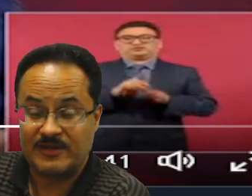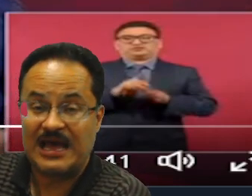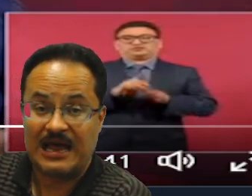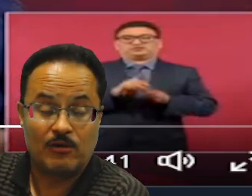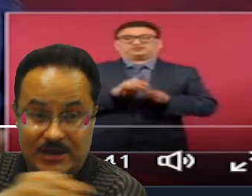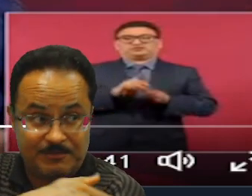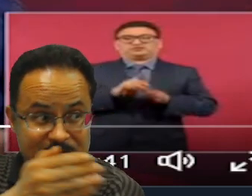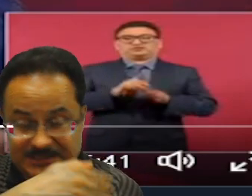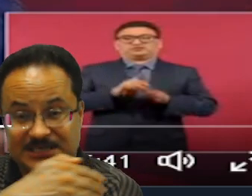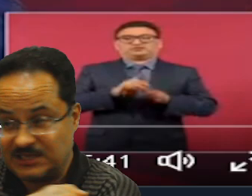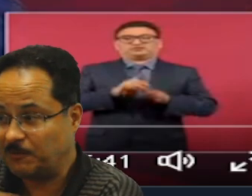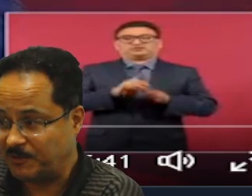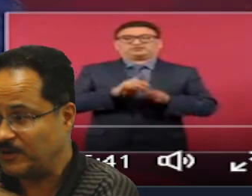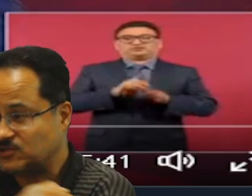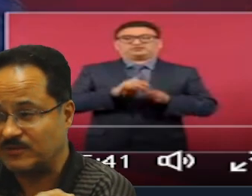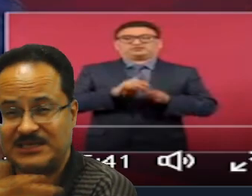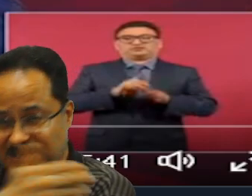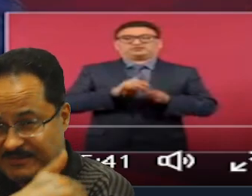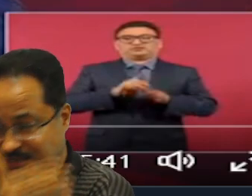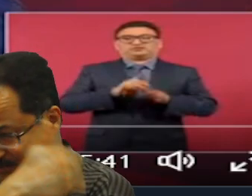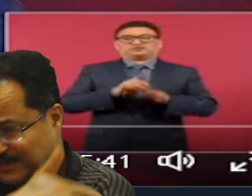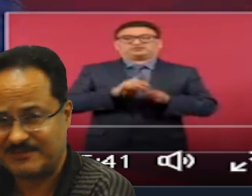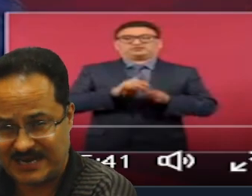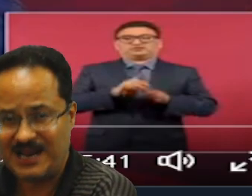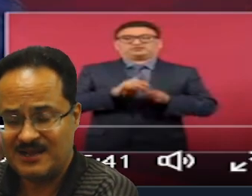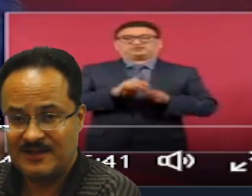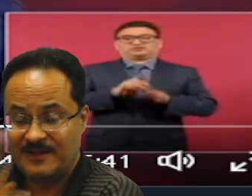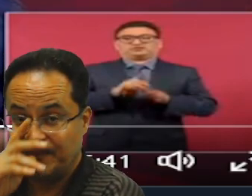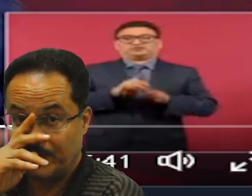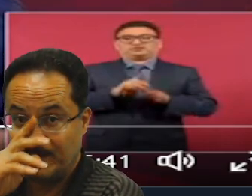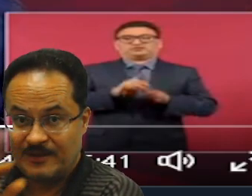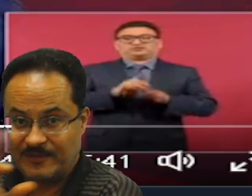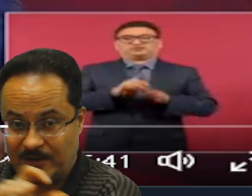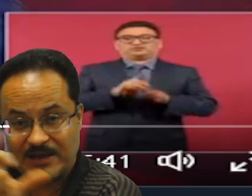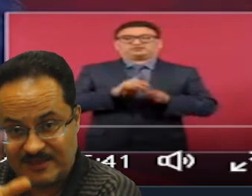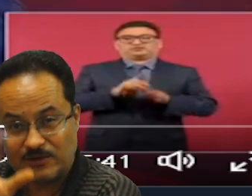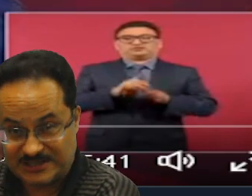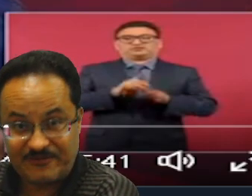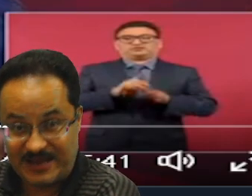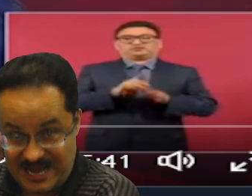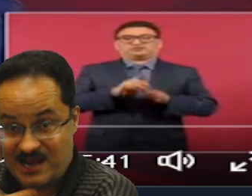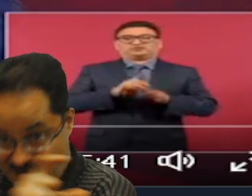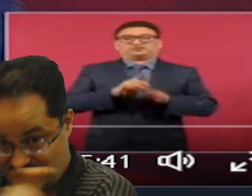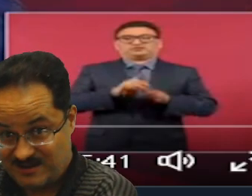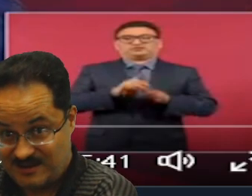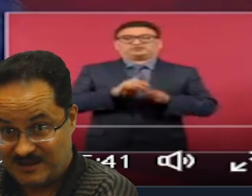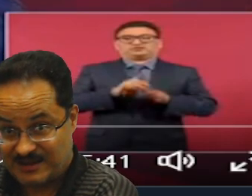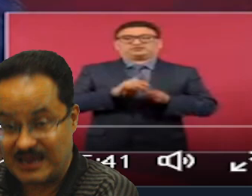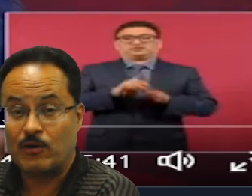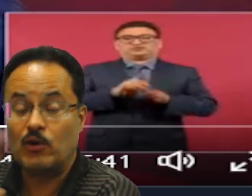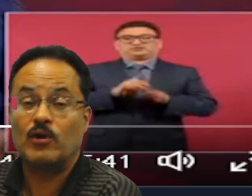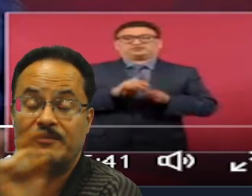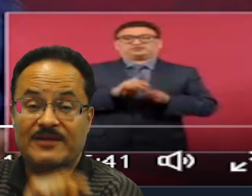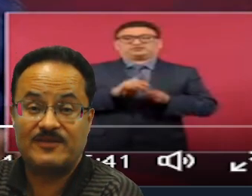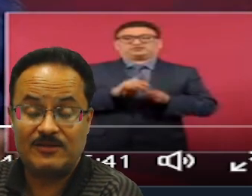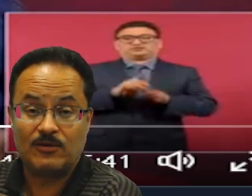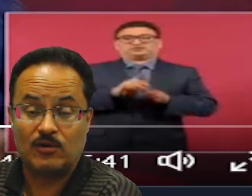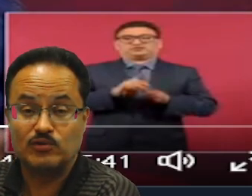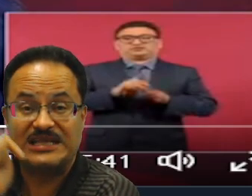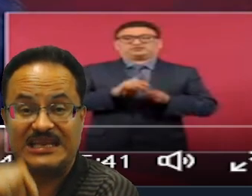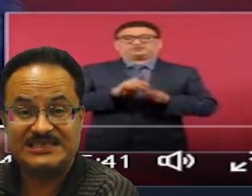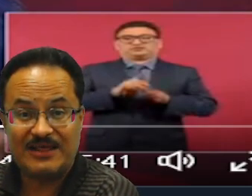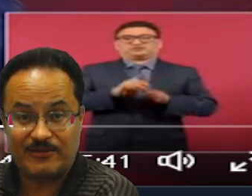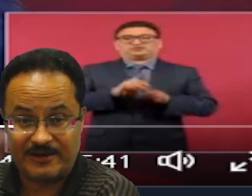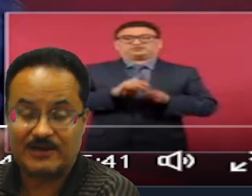que no va acorde a lo que les presenté yo primero sobre ese tema hace una semana de lo que dijo CFE que con lo invertido